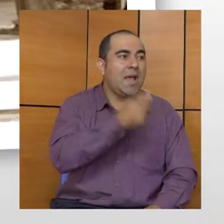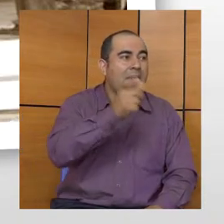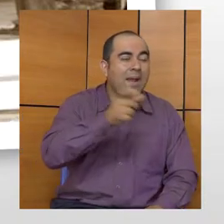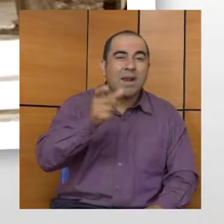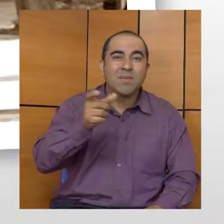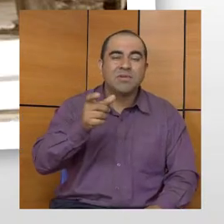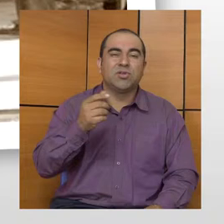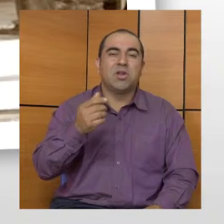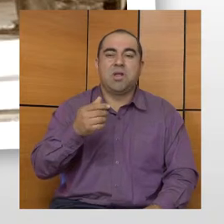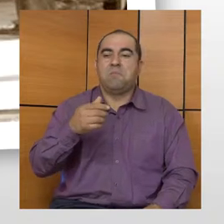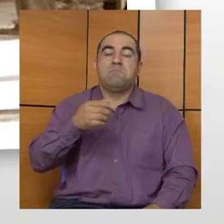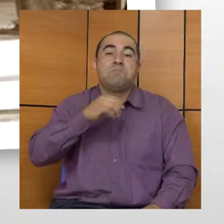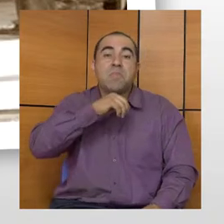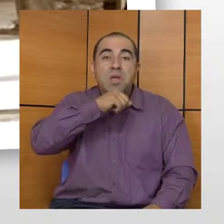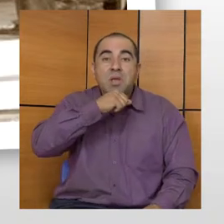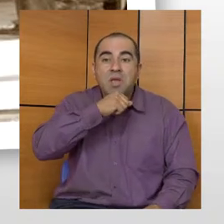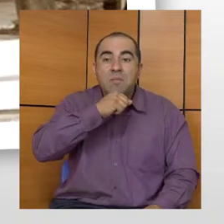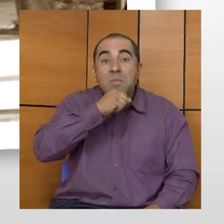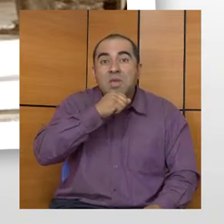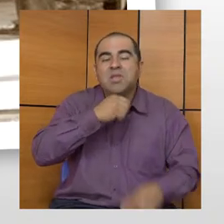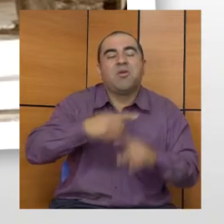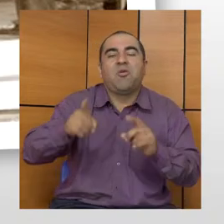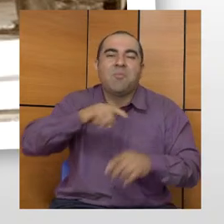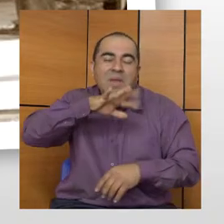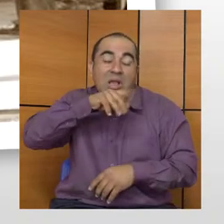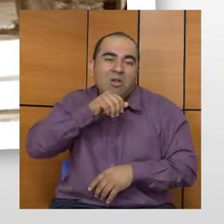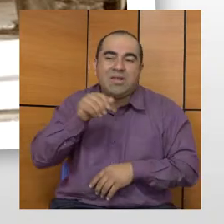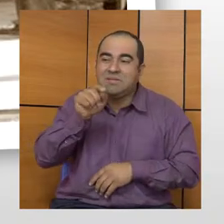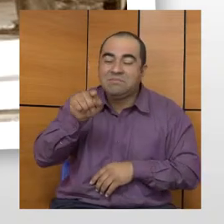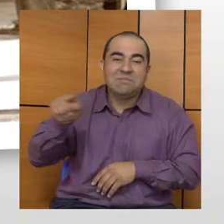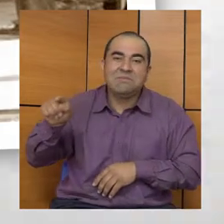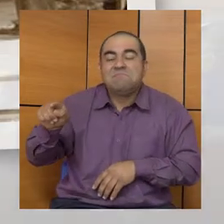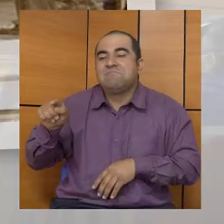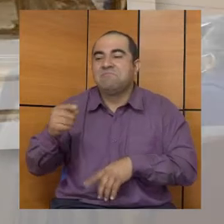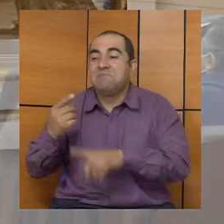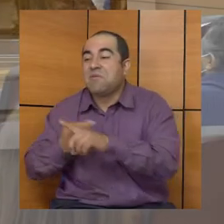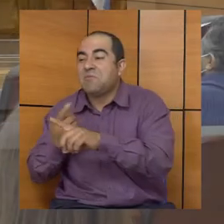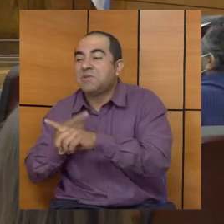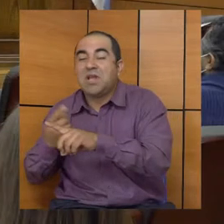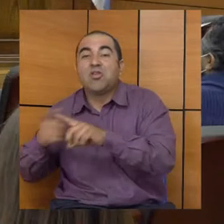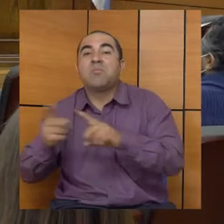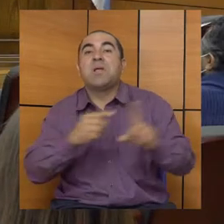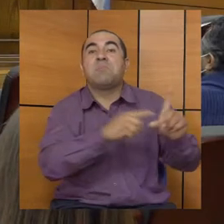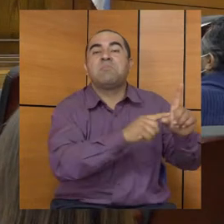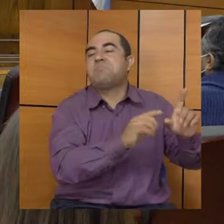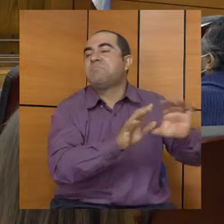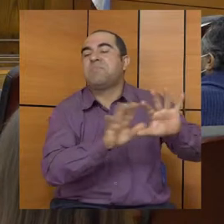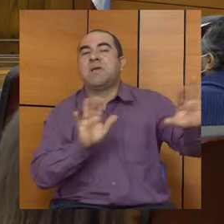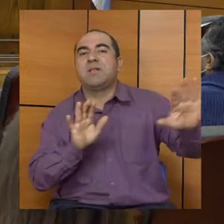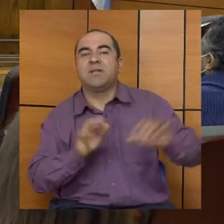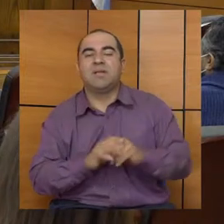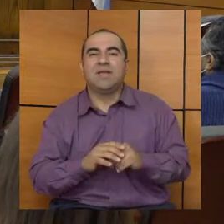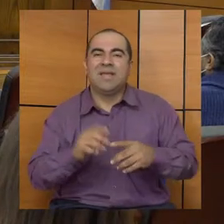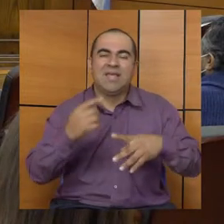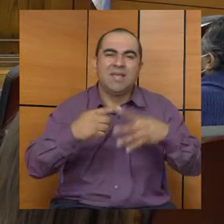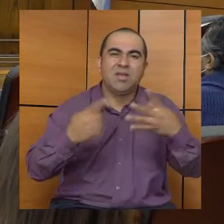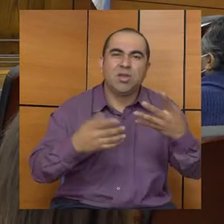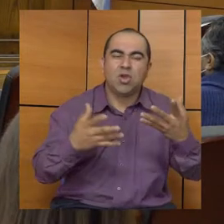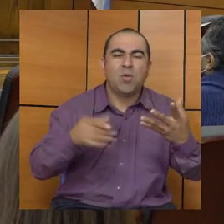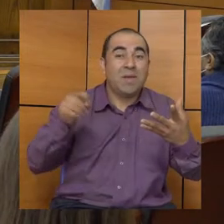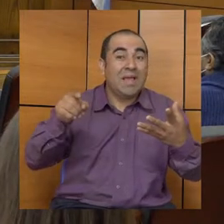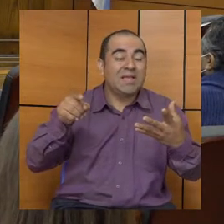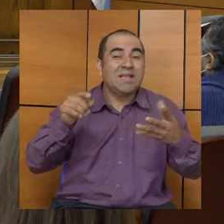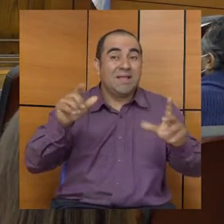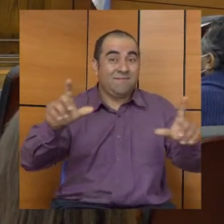en la plaza, hablando entre ellos y alejados de la tecnología, ¿no? Un poco adelantándome, la conclusión es que esta